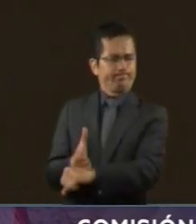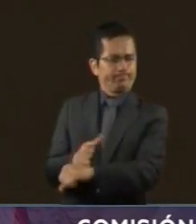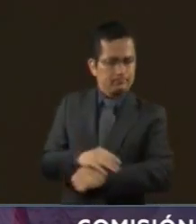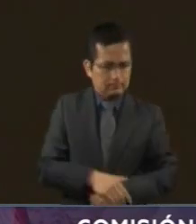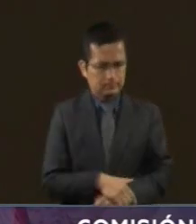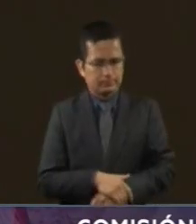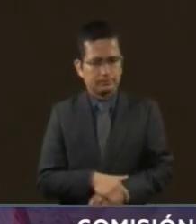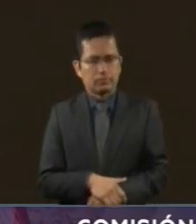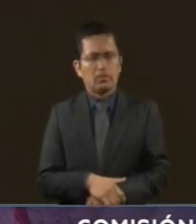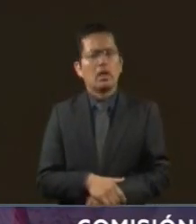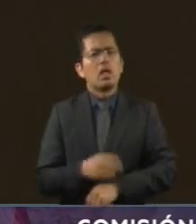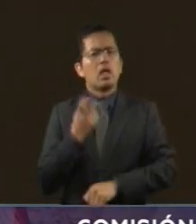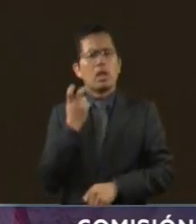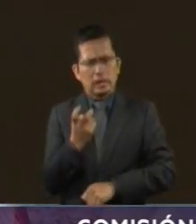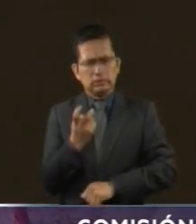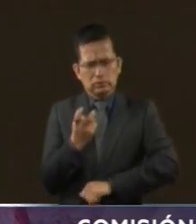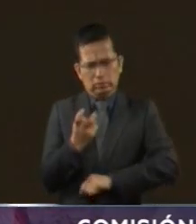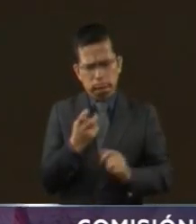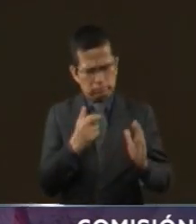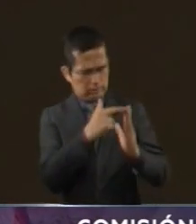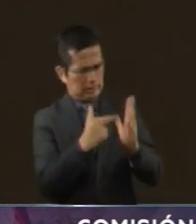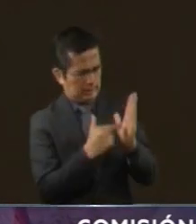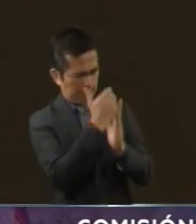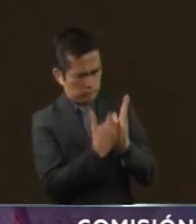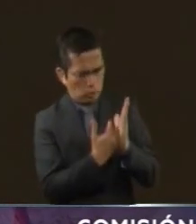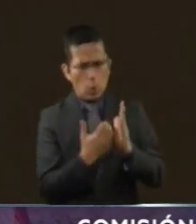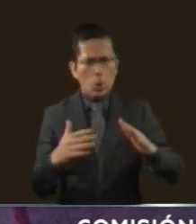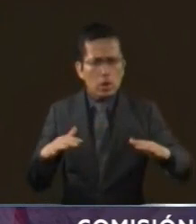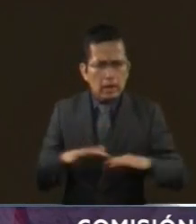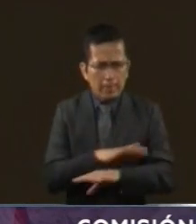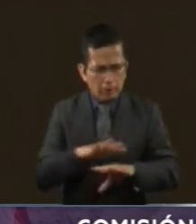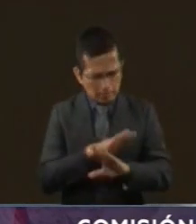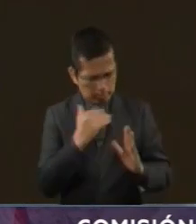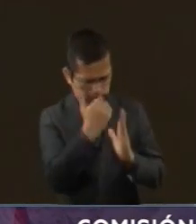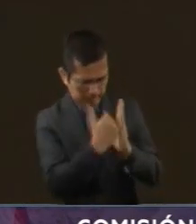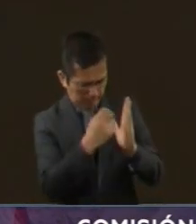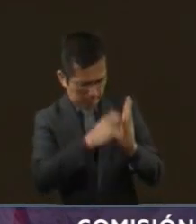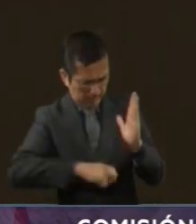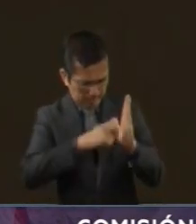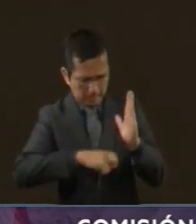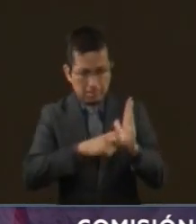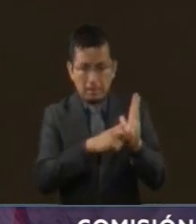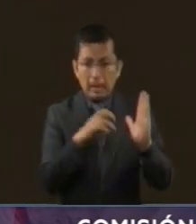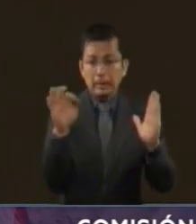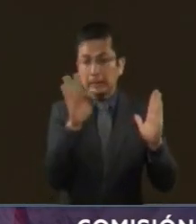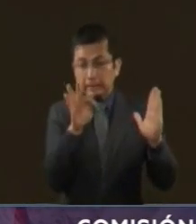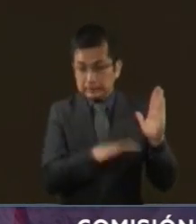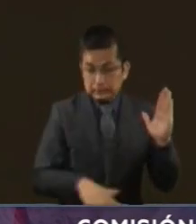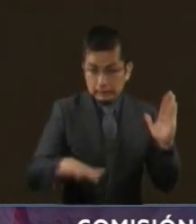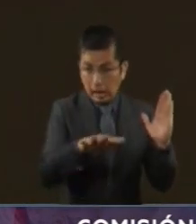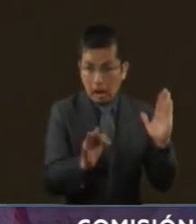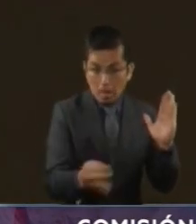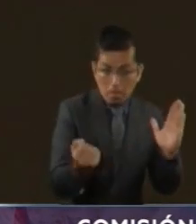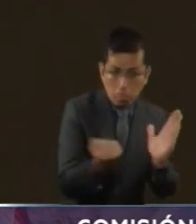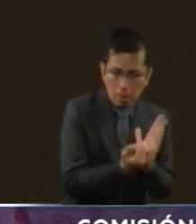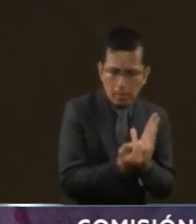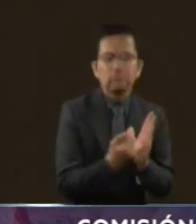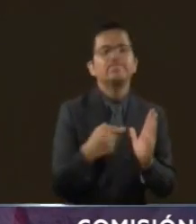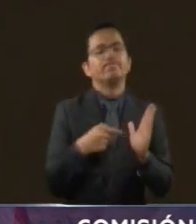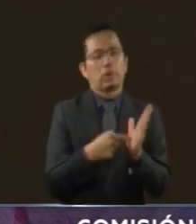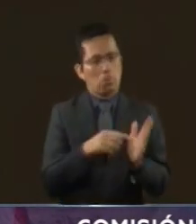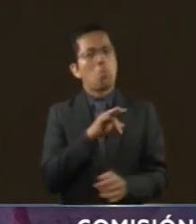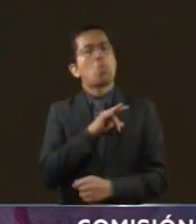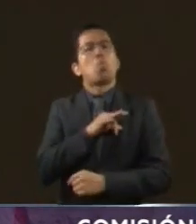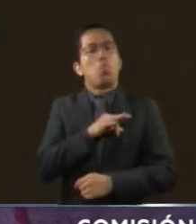la implementación de estos cambios propuestos si la iniciativa fuese aprobada? Se propone que las